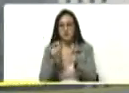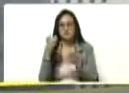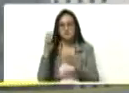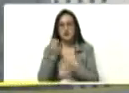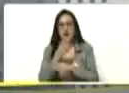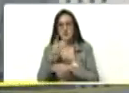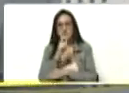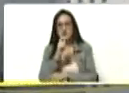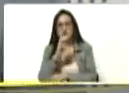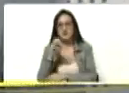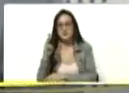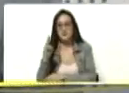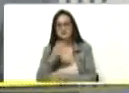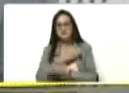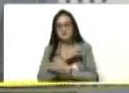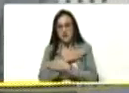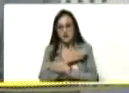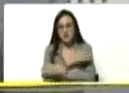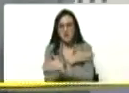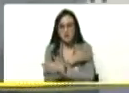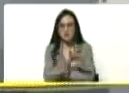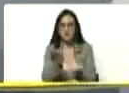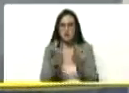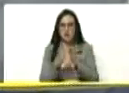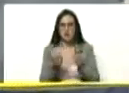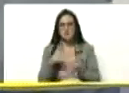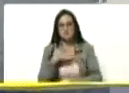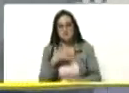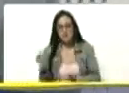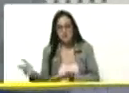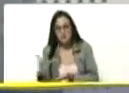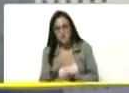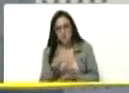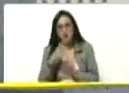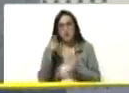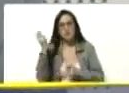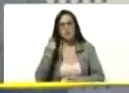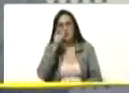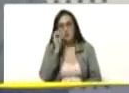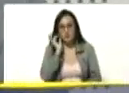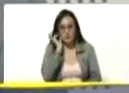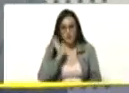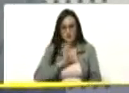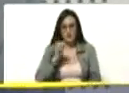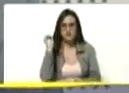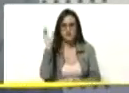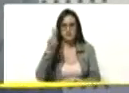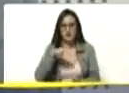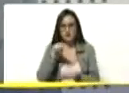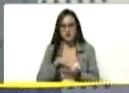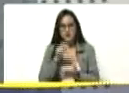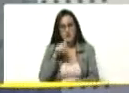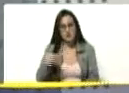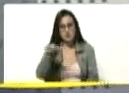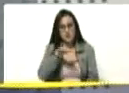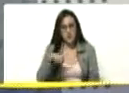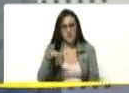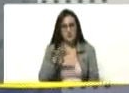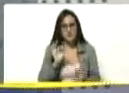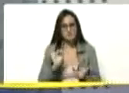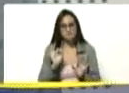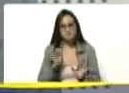todos. Creo que recoge el sentir de las diputadas y diputados de nuestra Asamblea Nacional del Poder Popular que